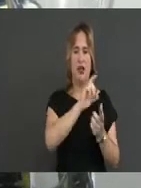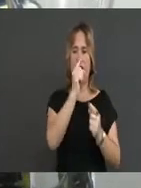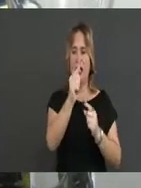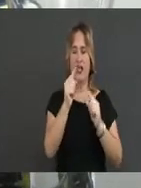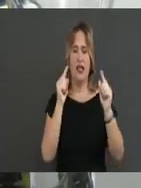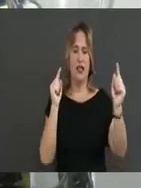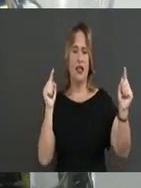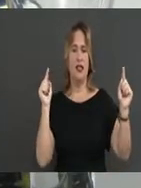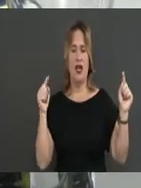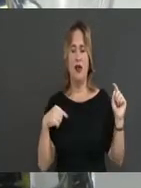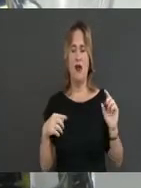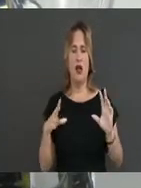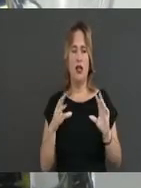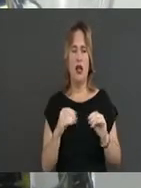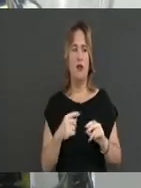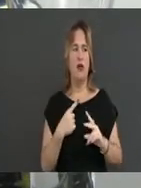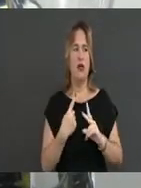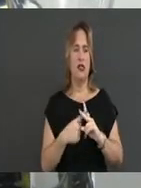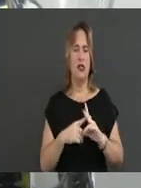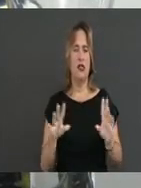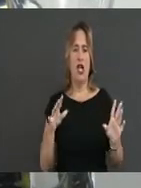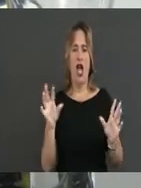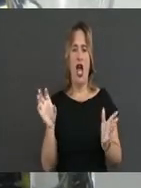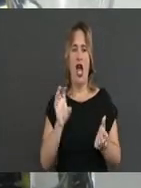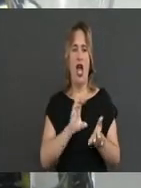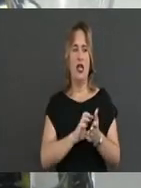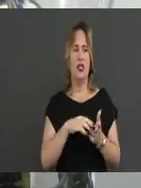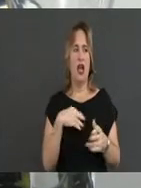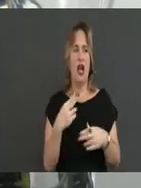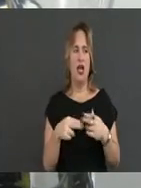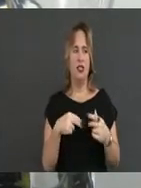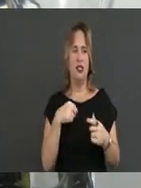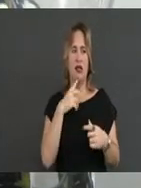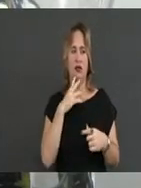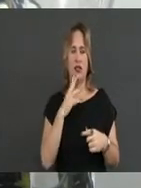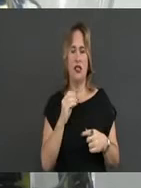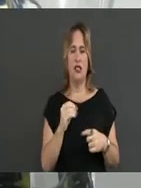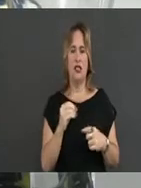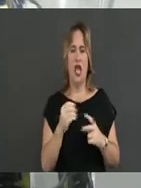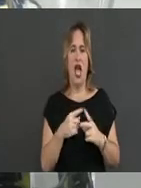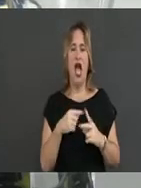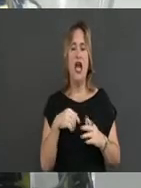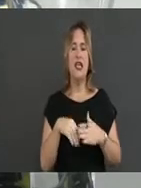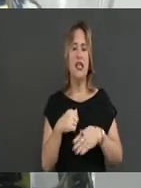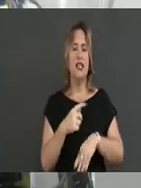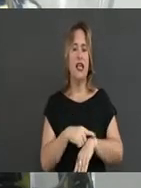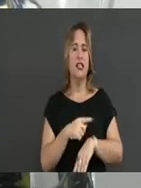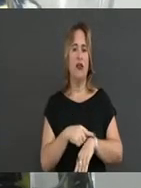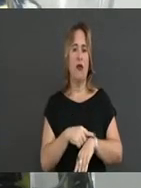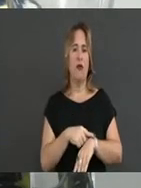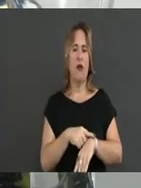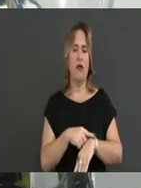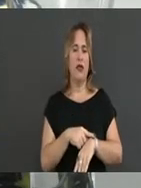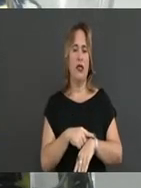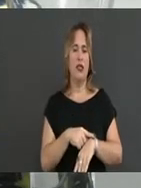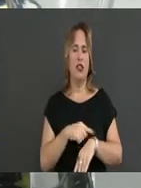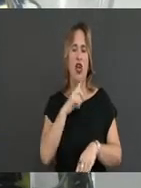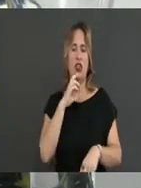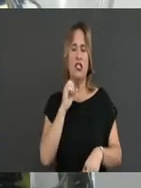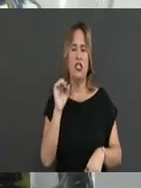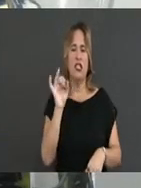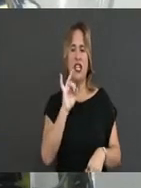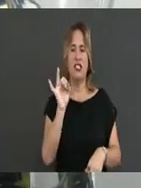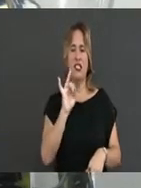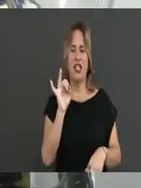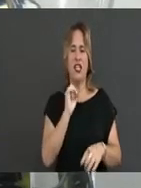como aquí mismo planteamos, protegiendo nuestras estaciones y sobre todo los rebombeos. En estos momentos nos quedan 7 que